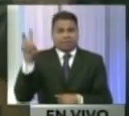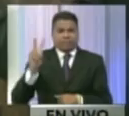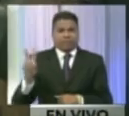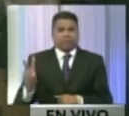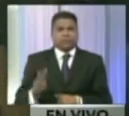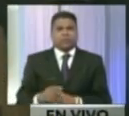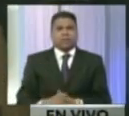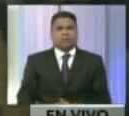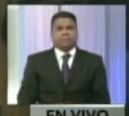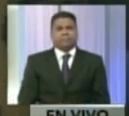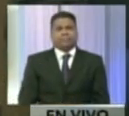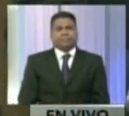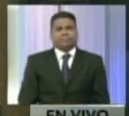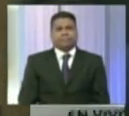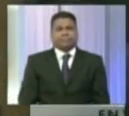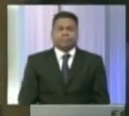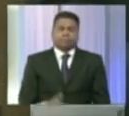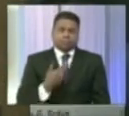Este país,